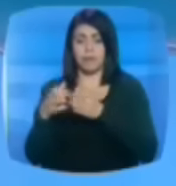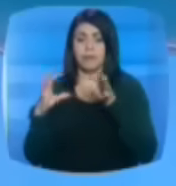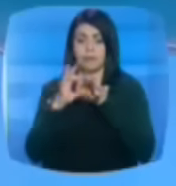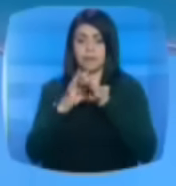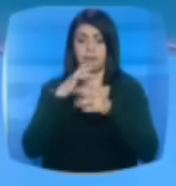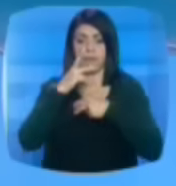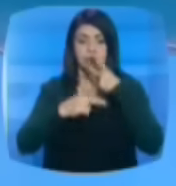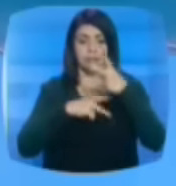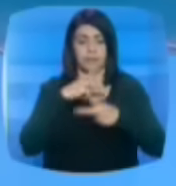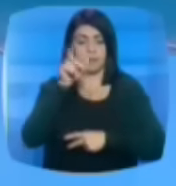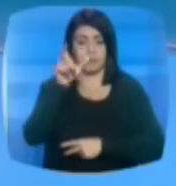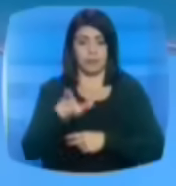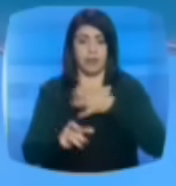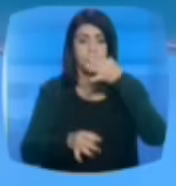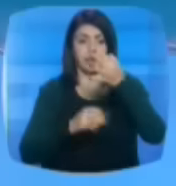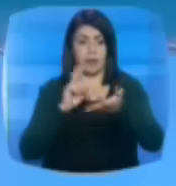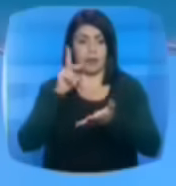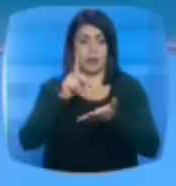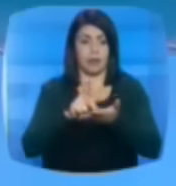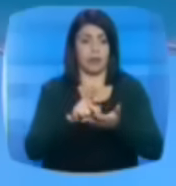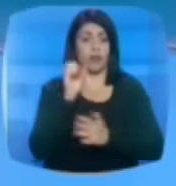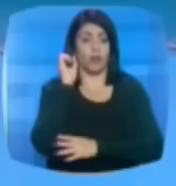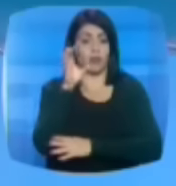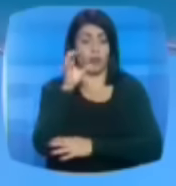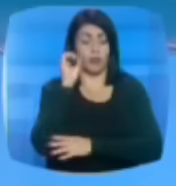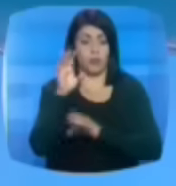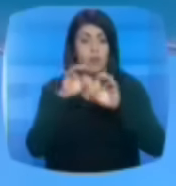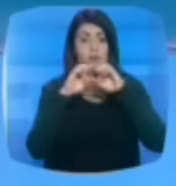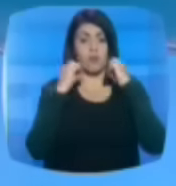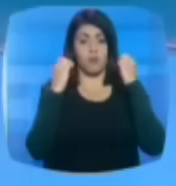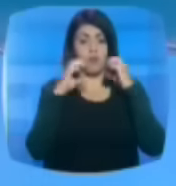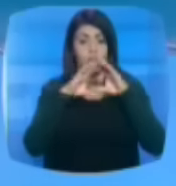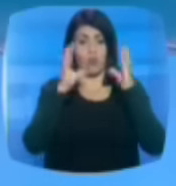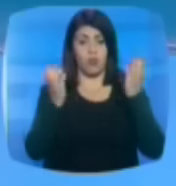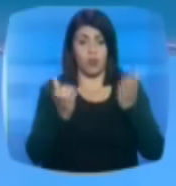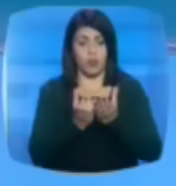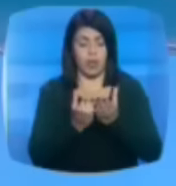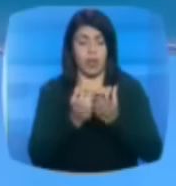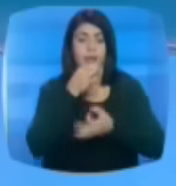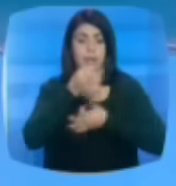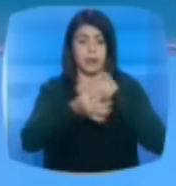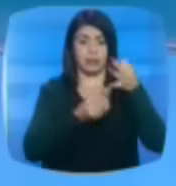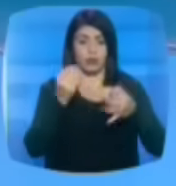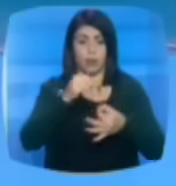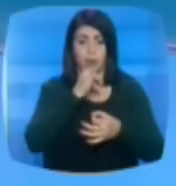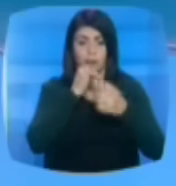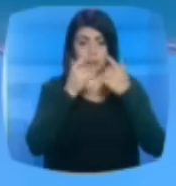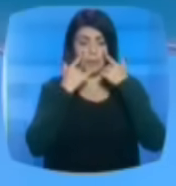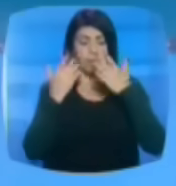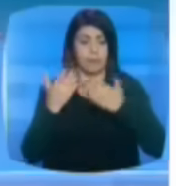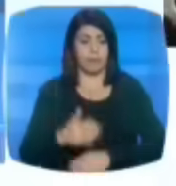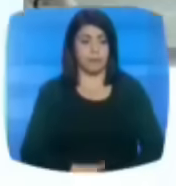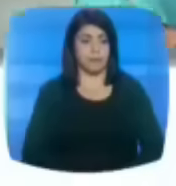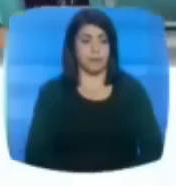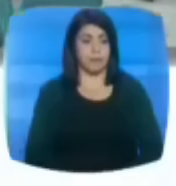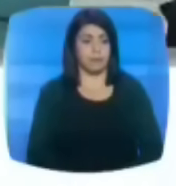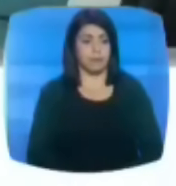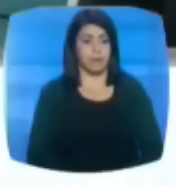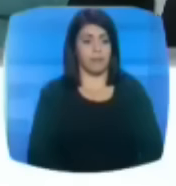alianza política. Mardoley Prim se encuentra en el Foro Parlamentario Mundial Antifascista y nos ofrece más información.